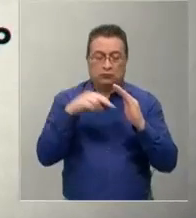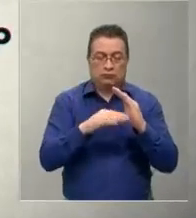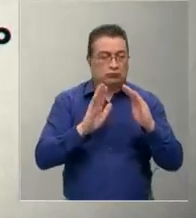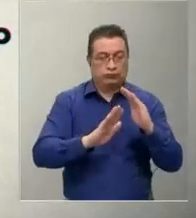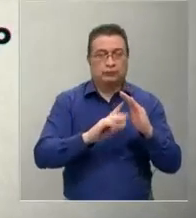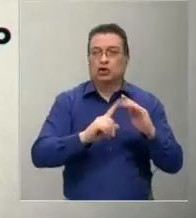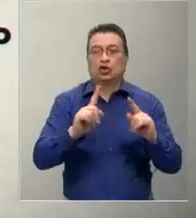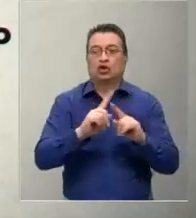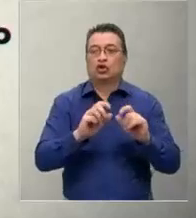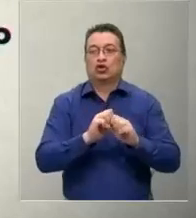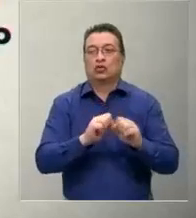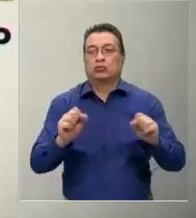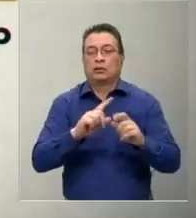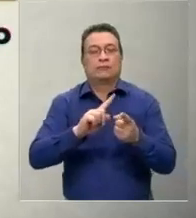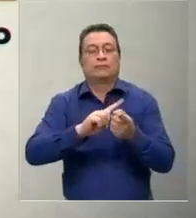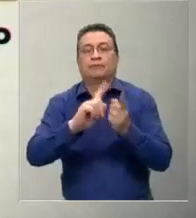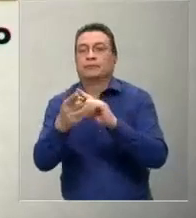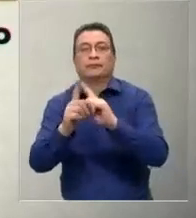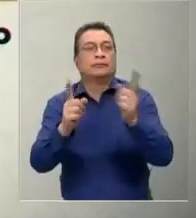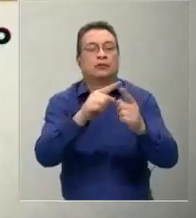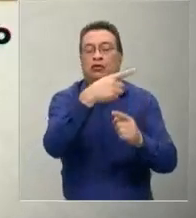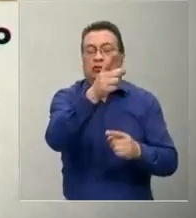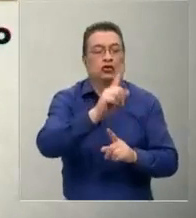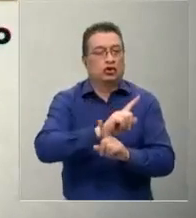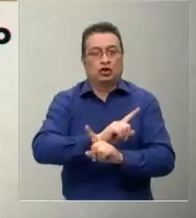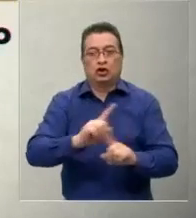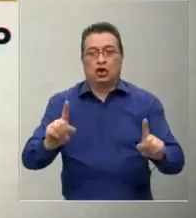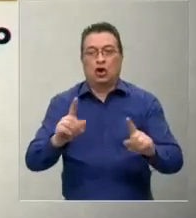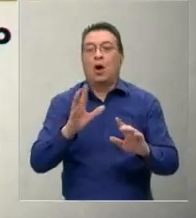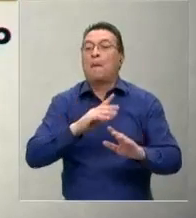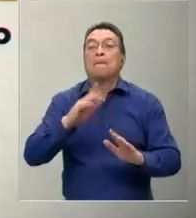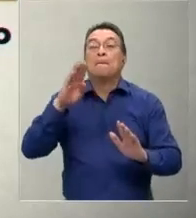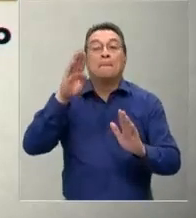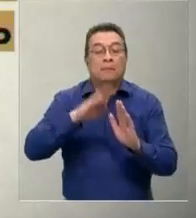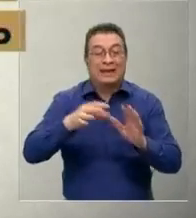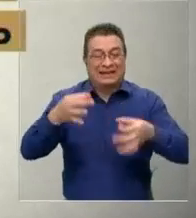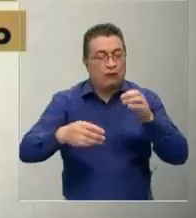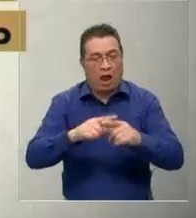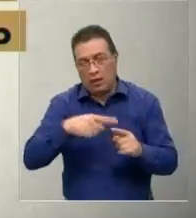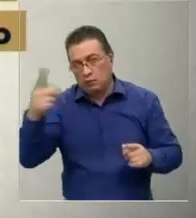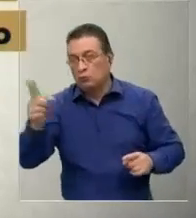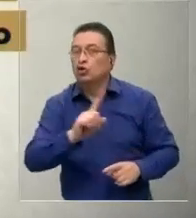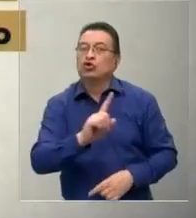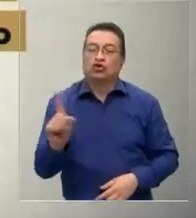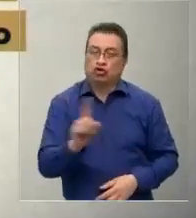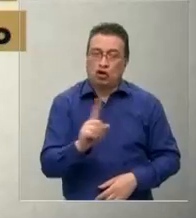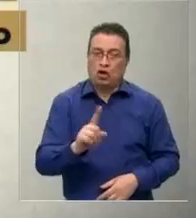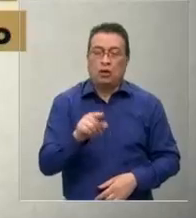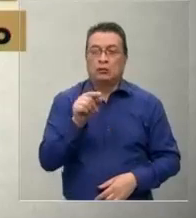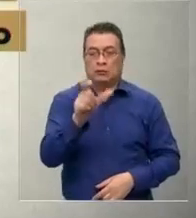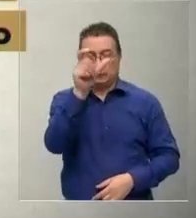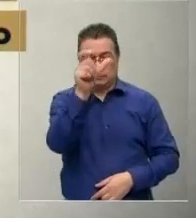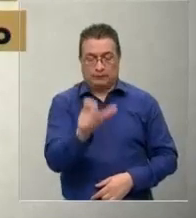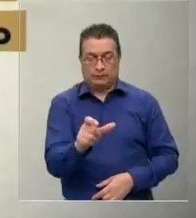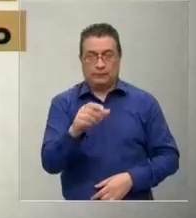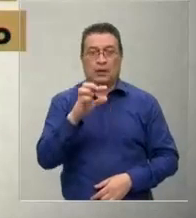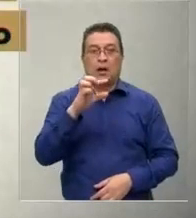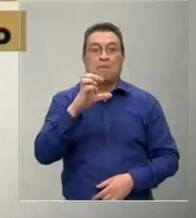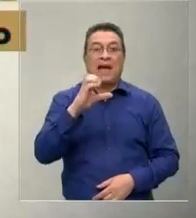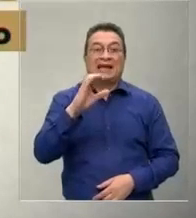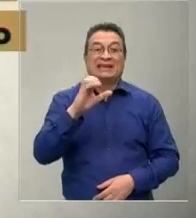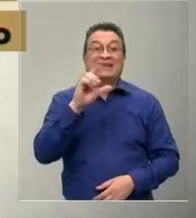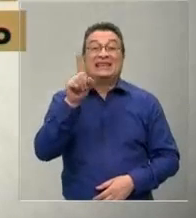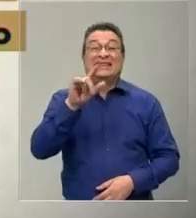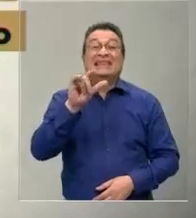sin posibilidades de ser trasladado a ninguna parte, mucho menos a tribunales. Por lo demás, en su calidad de paciente